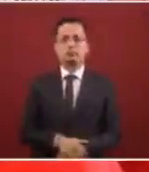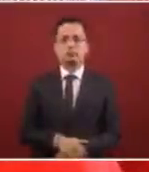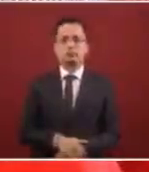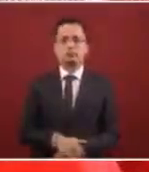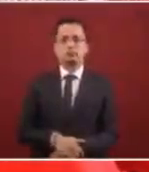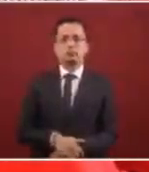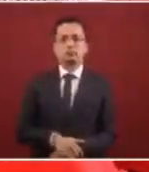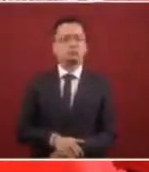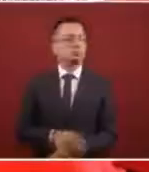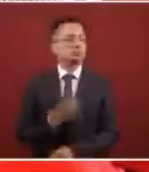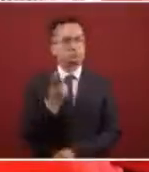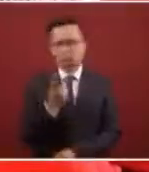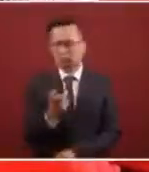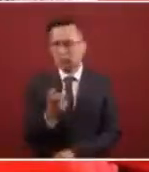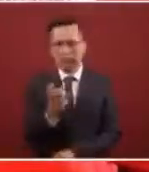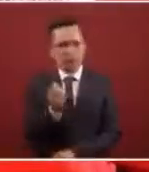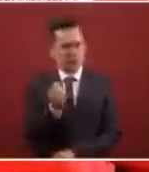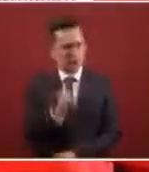Así es, ¿verdad?